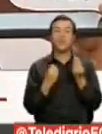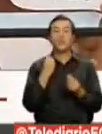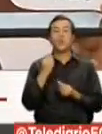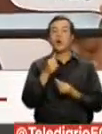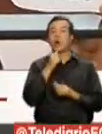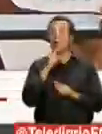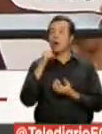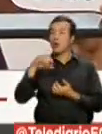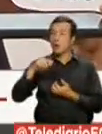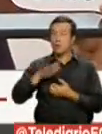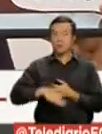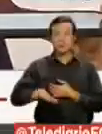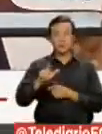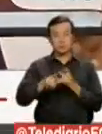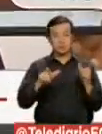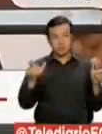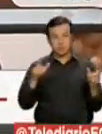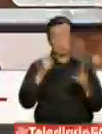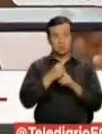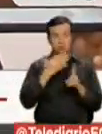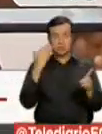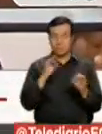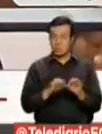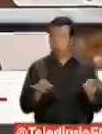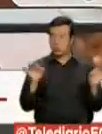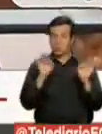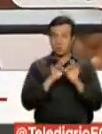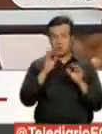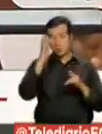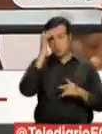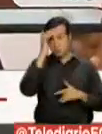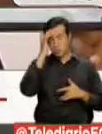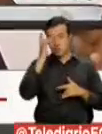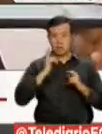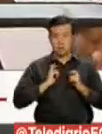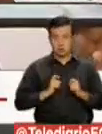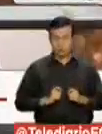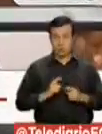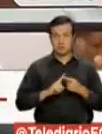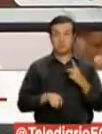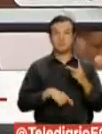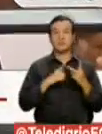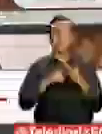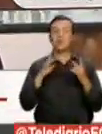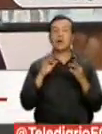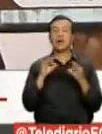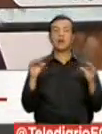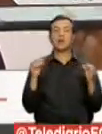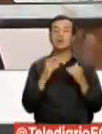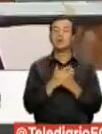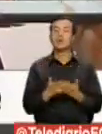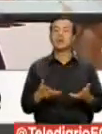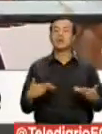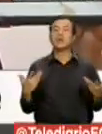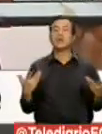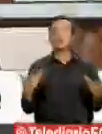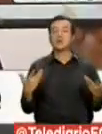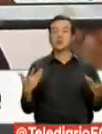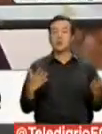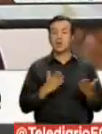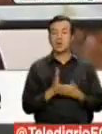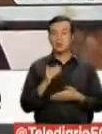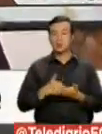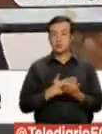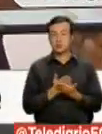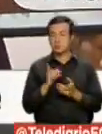agua que estamos llevando a nuestros ciudadanos? Esto tiene un impacto grandísimo en la aparición de enfermedades como el cáncer. ¿Cuál es la calidad de las vías de acceso